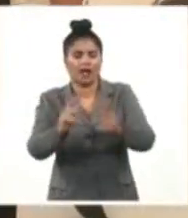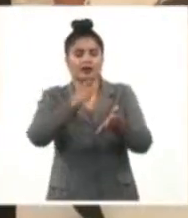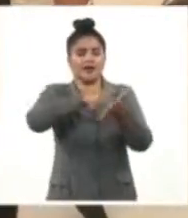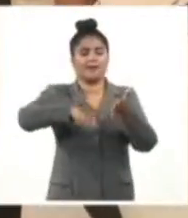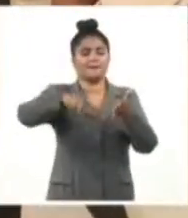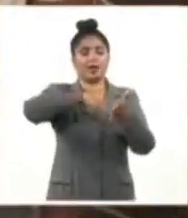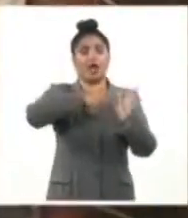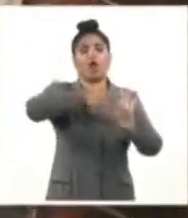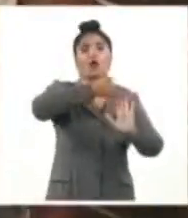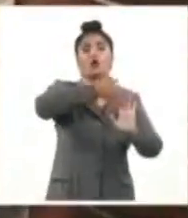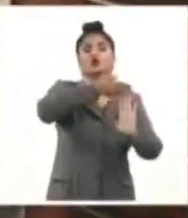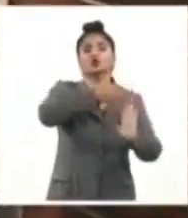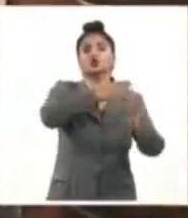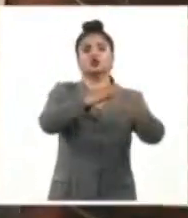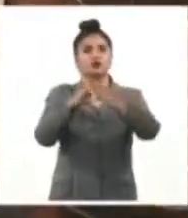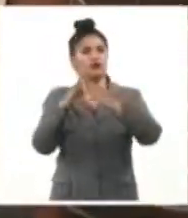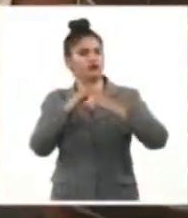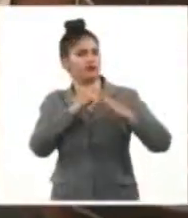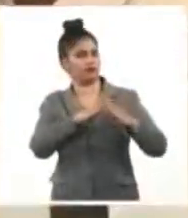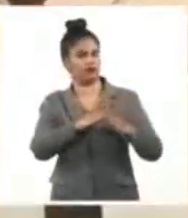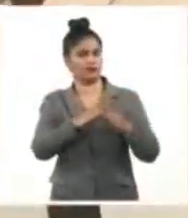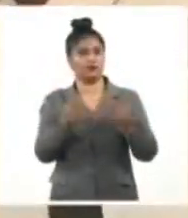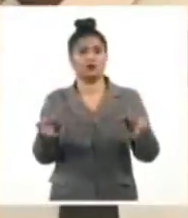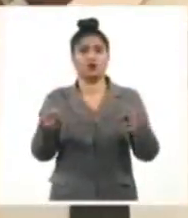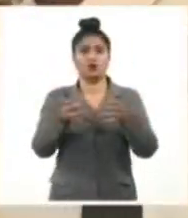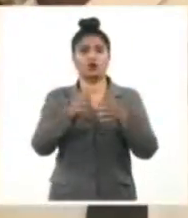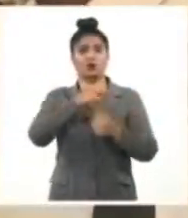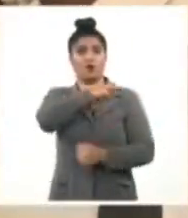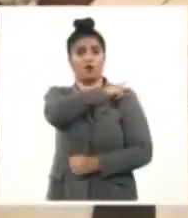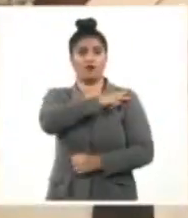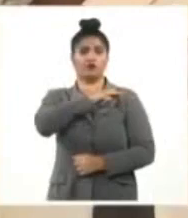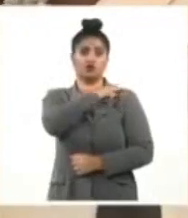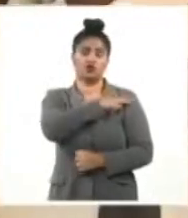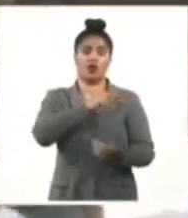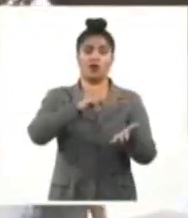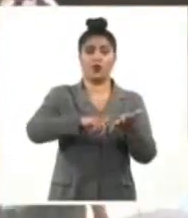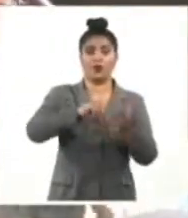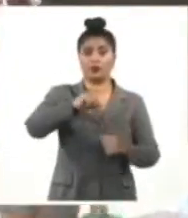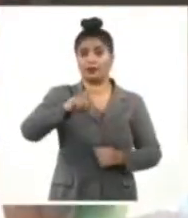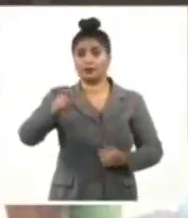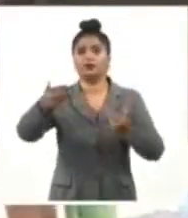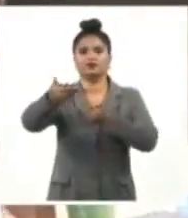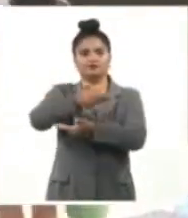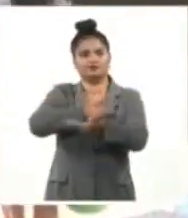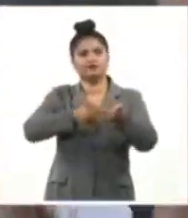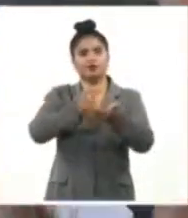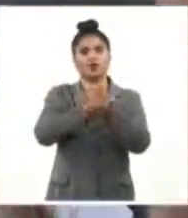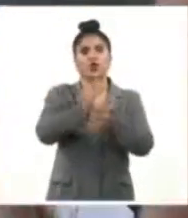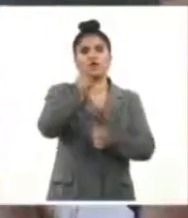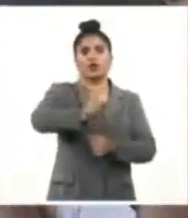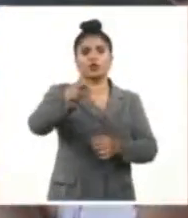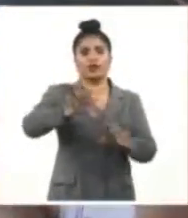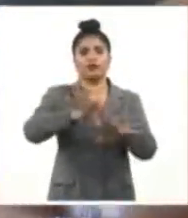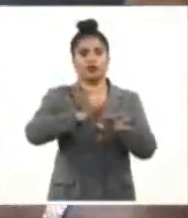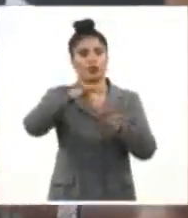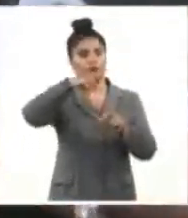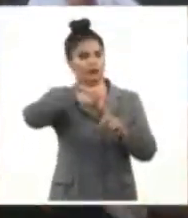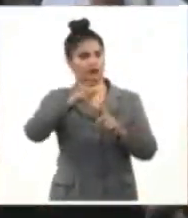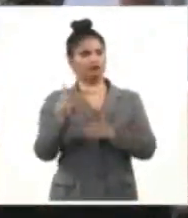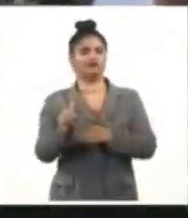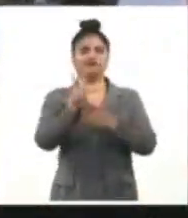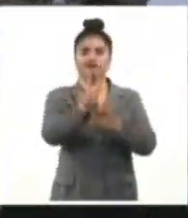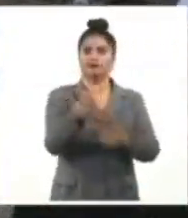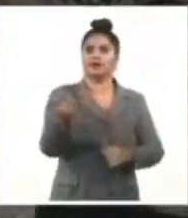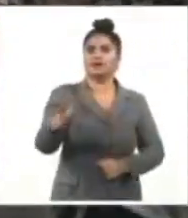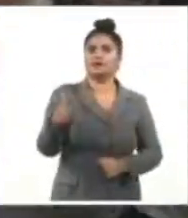La interacción del secretariado del Comité Central del Partido y su estructura auxiliar con estudiantes guantanameros de los 10 municipios constituye uno de